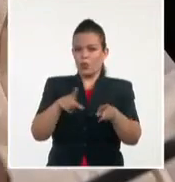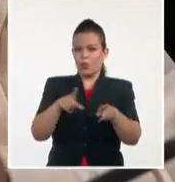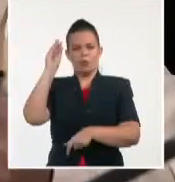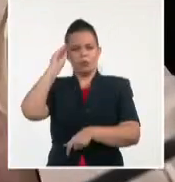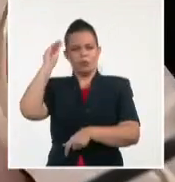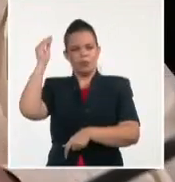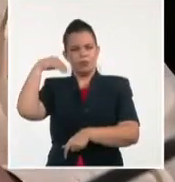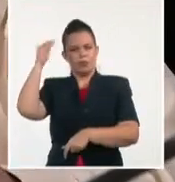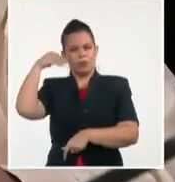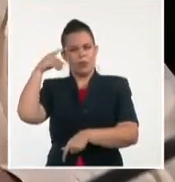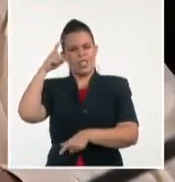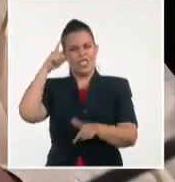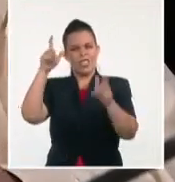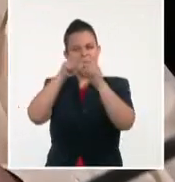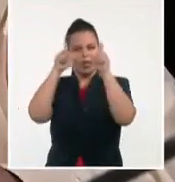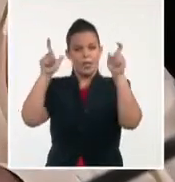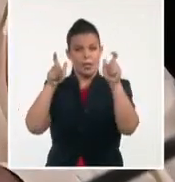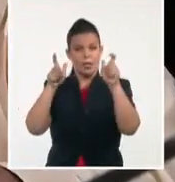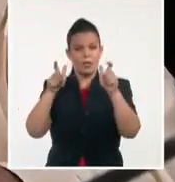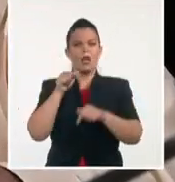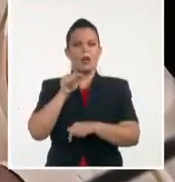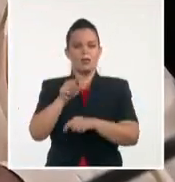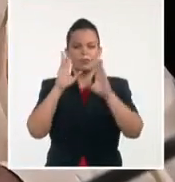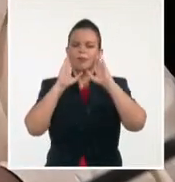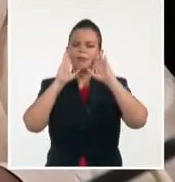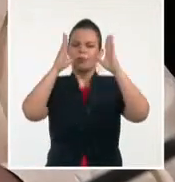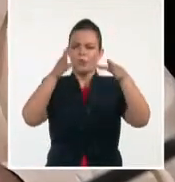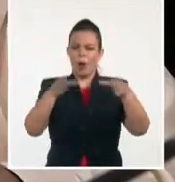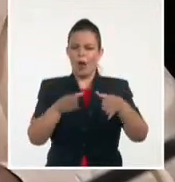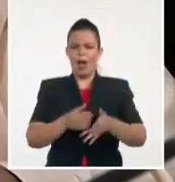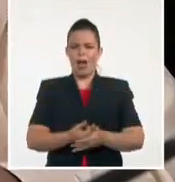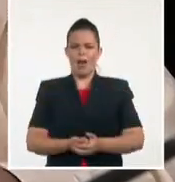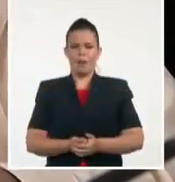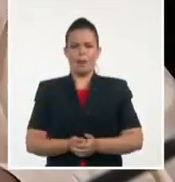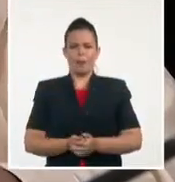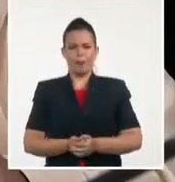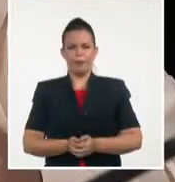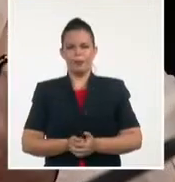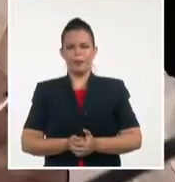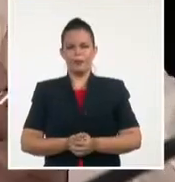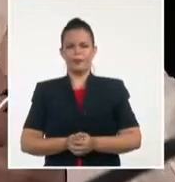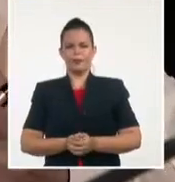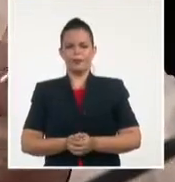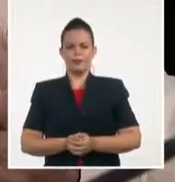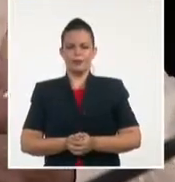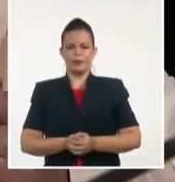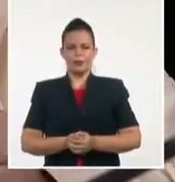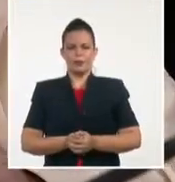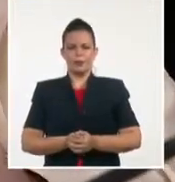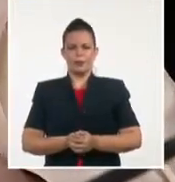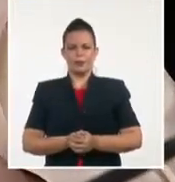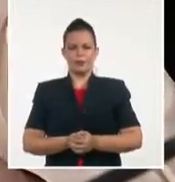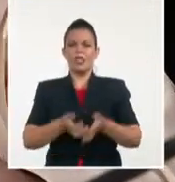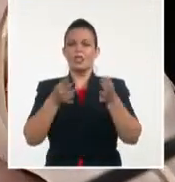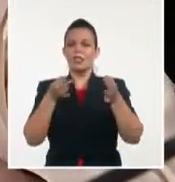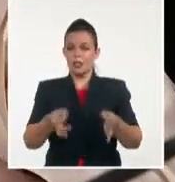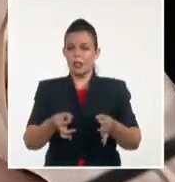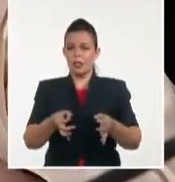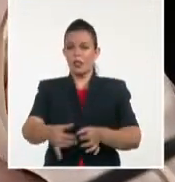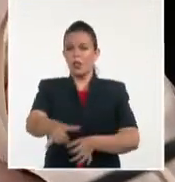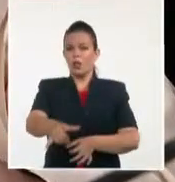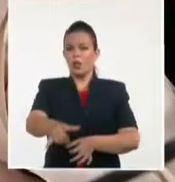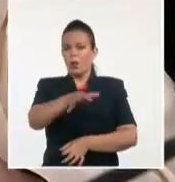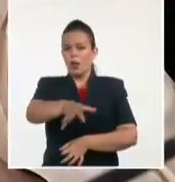ha enfocado muy bien y muy oportunamente estas cuestiones. Y es cierto que habla también de manera